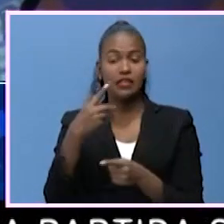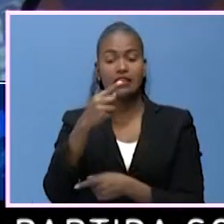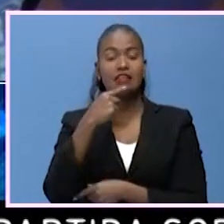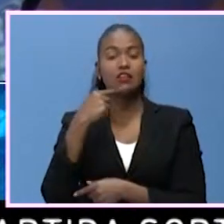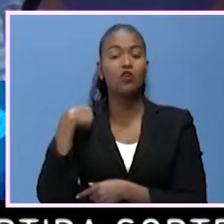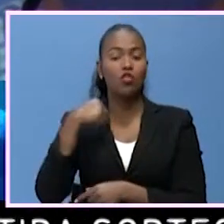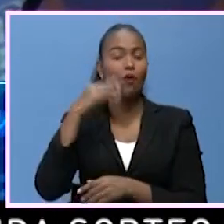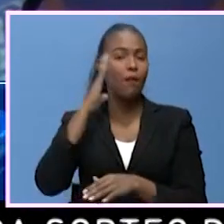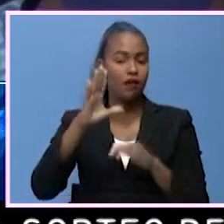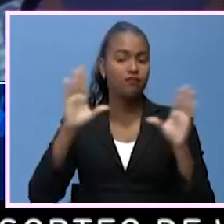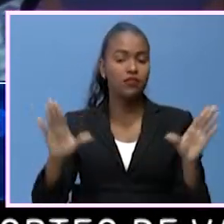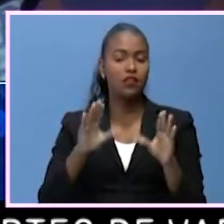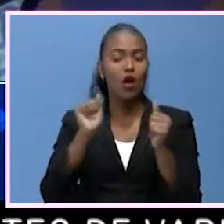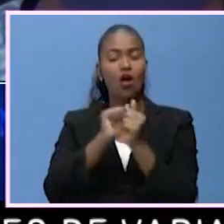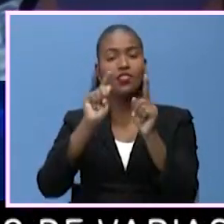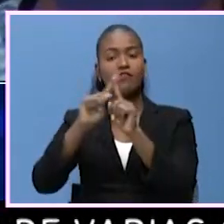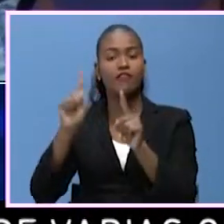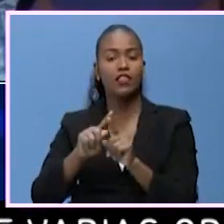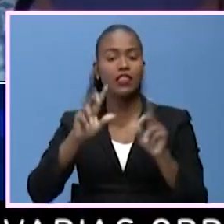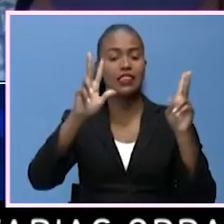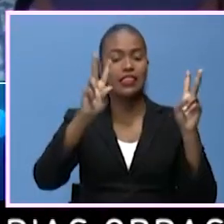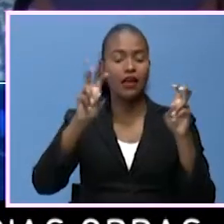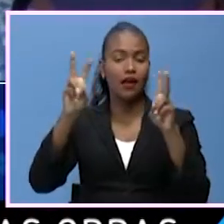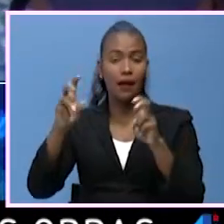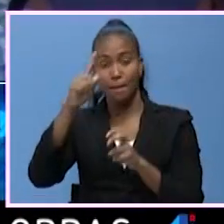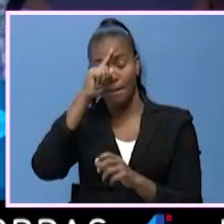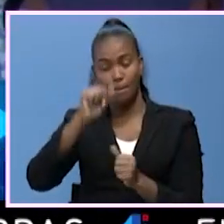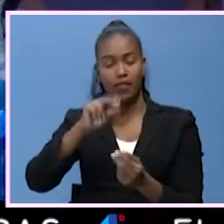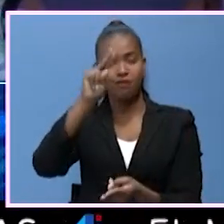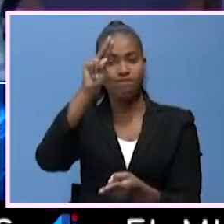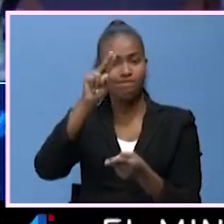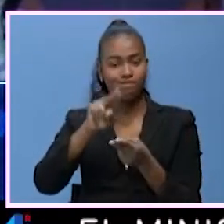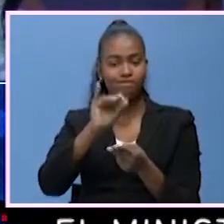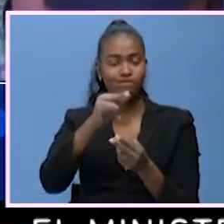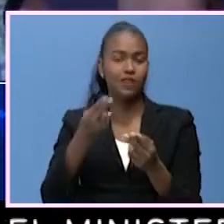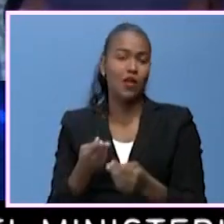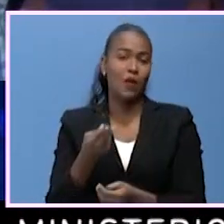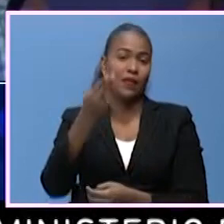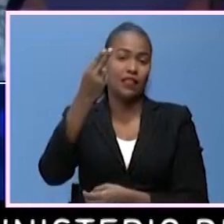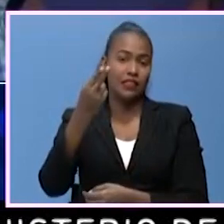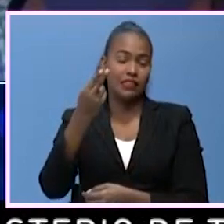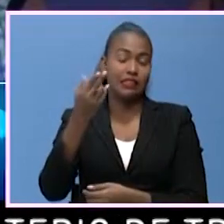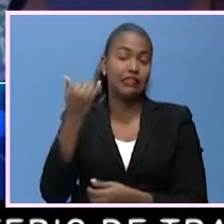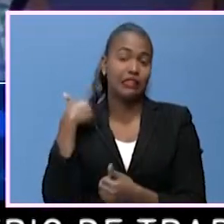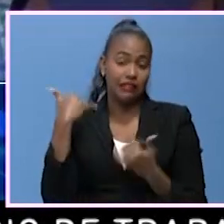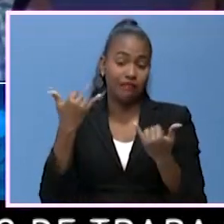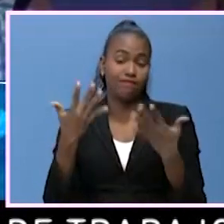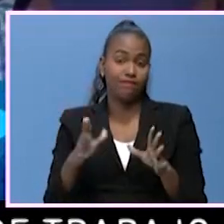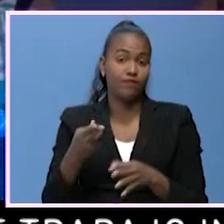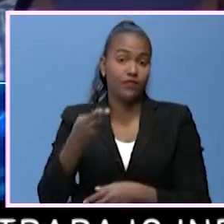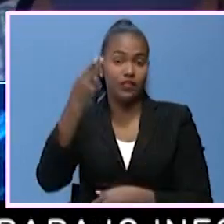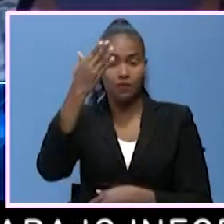estamos haciendo con diferentes sectores para mitigar ese aumento en lo que ha aumentado,